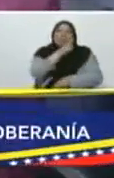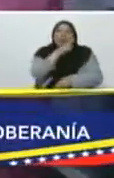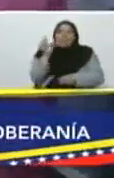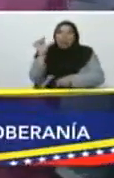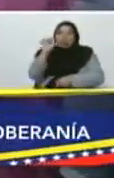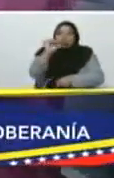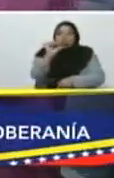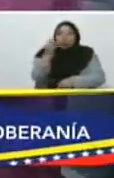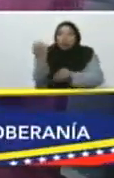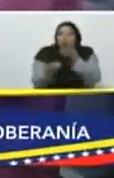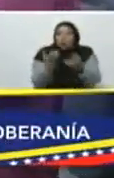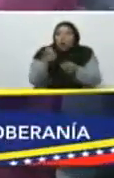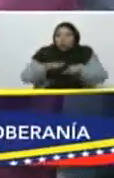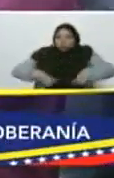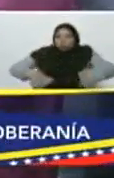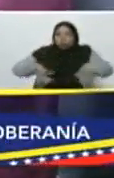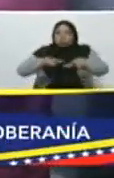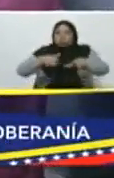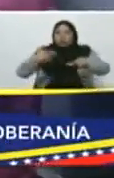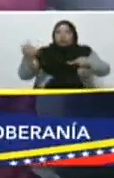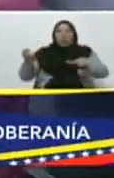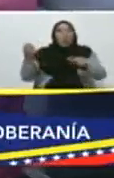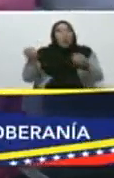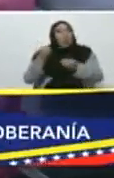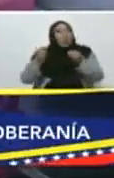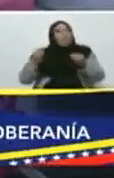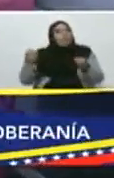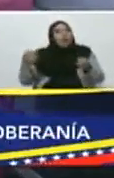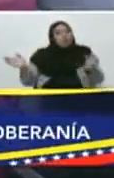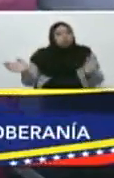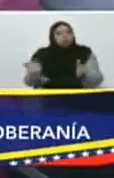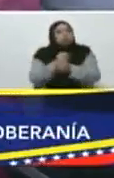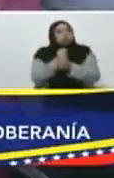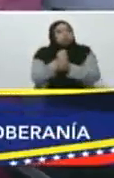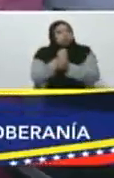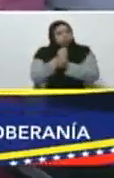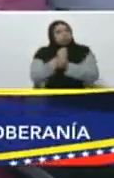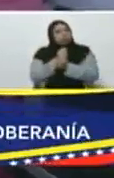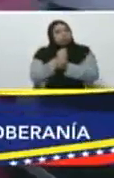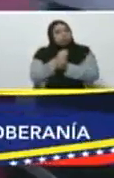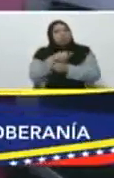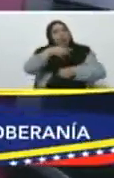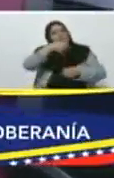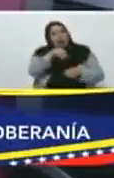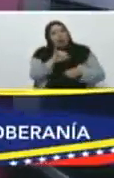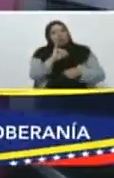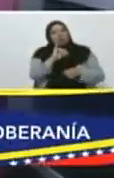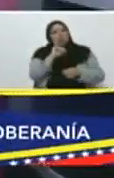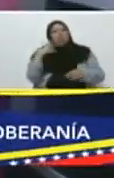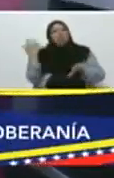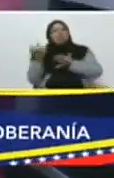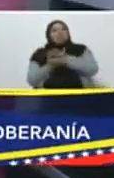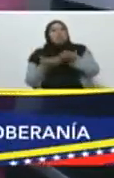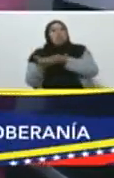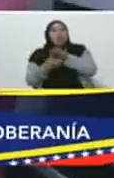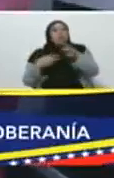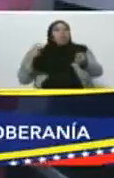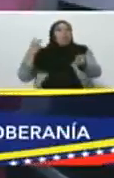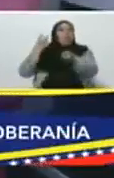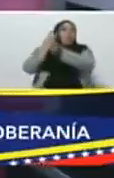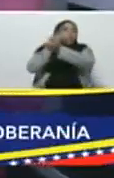¿Estas células madres, de dónde las obtienen ustedes? Estas células, si usted tiene un problema en el hueso y tenemos